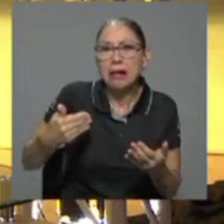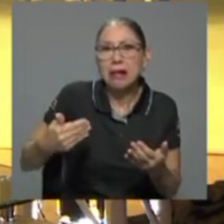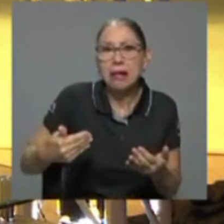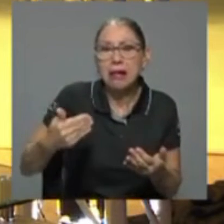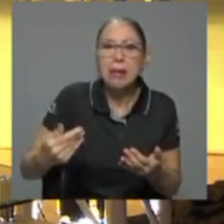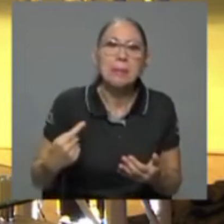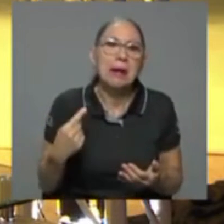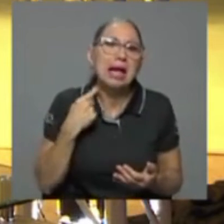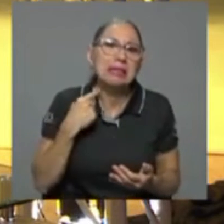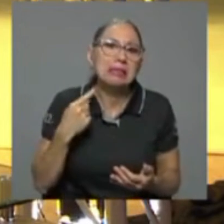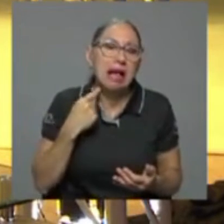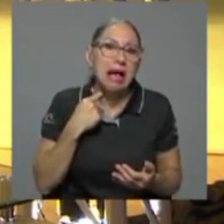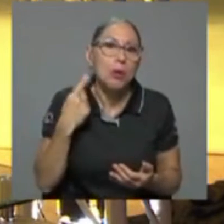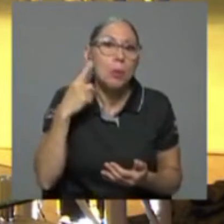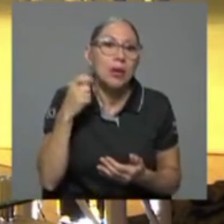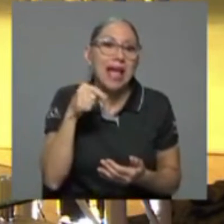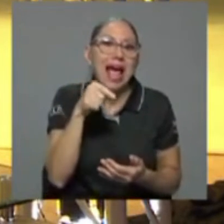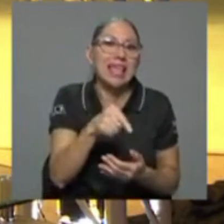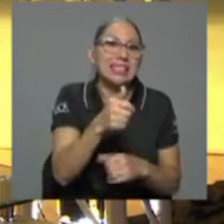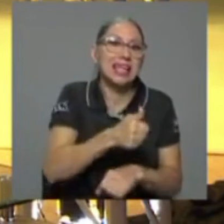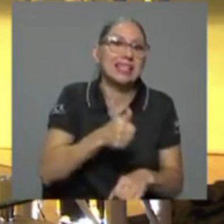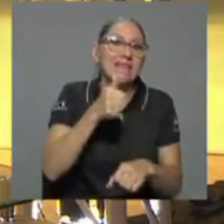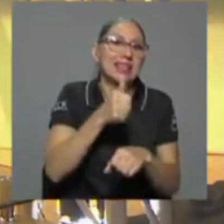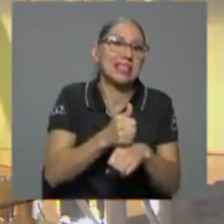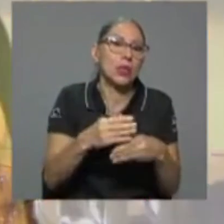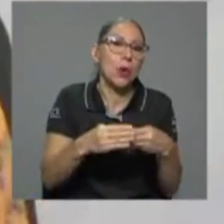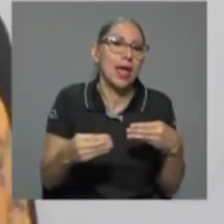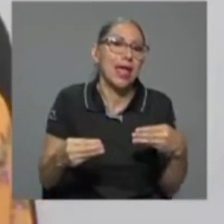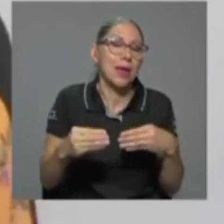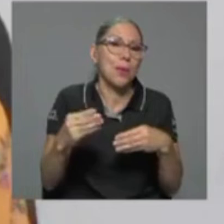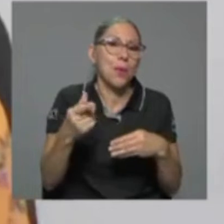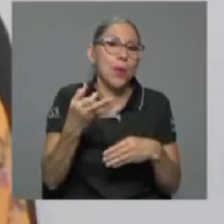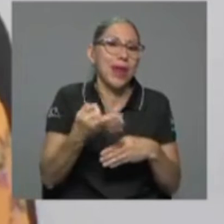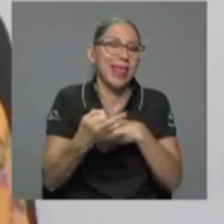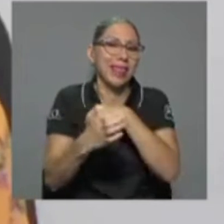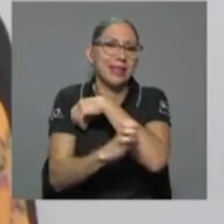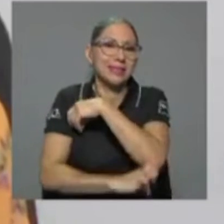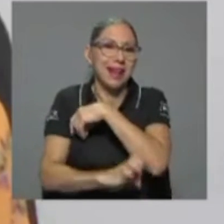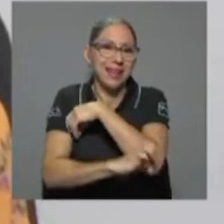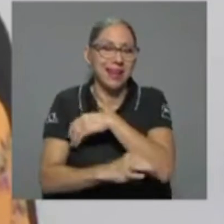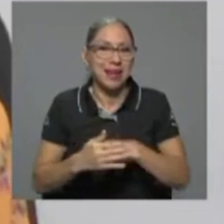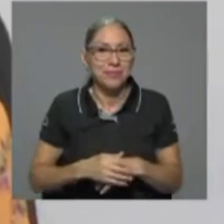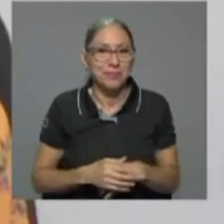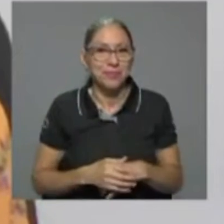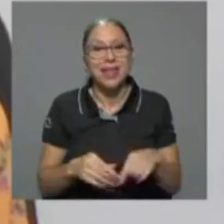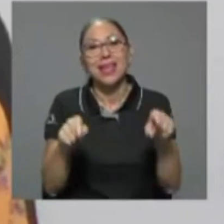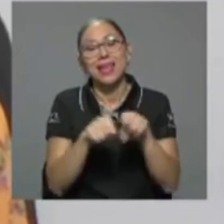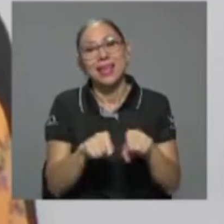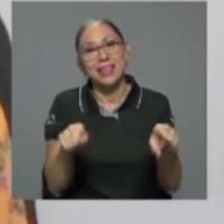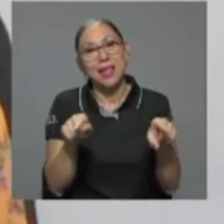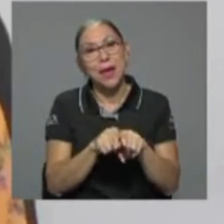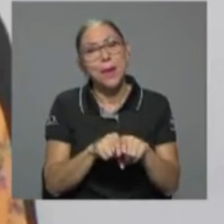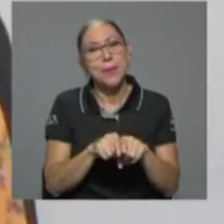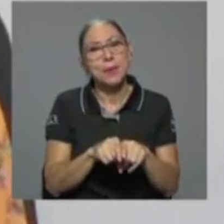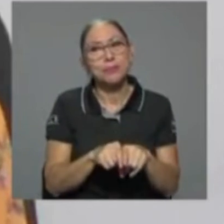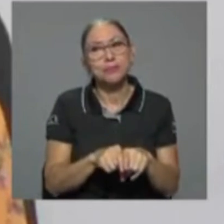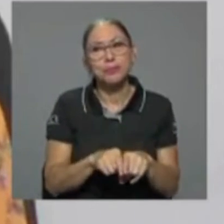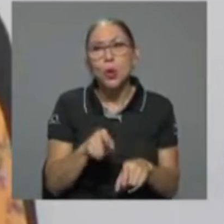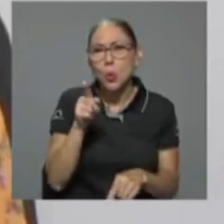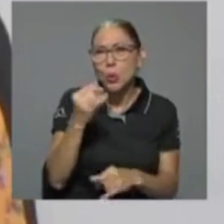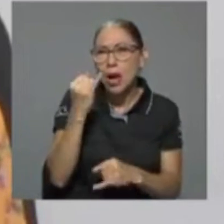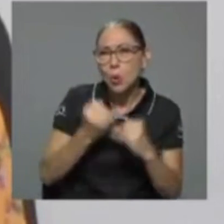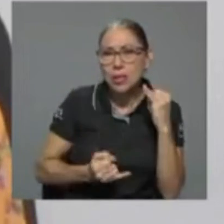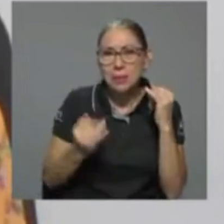la parte que está definida en moneda extranjera. Y quería señalar, digamos, una última preocupación,